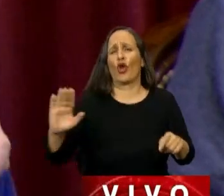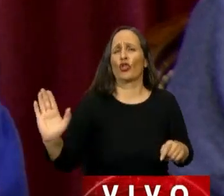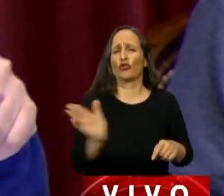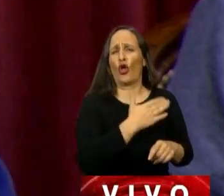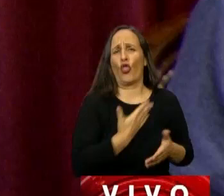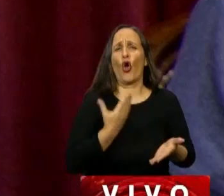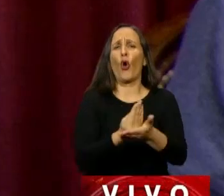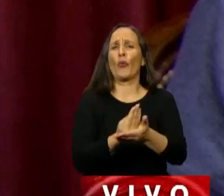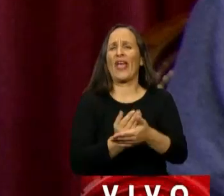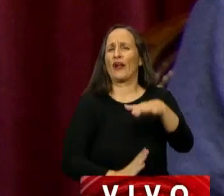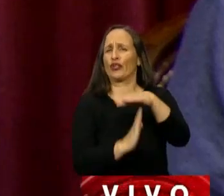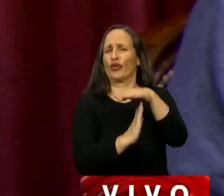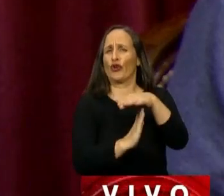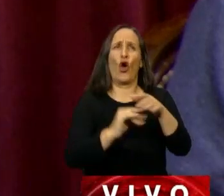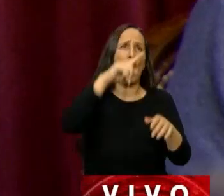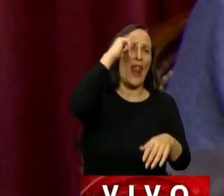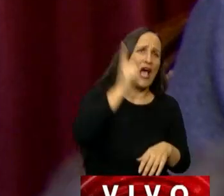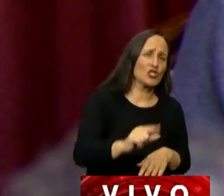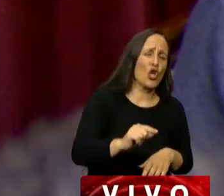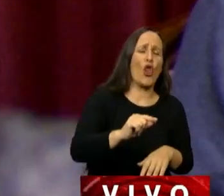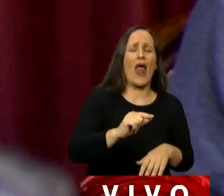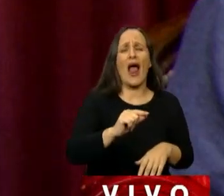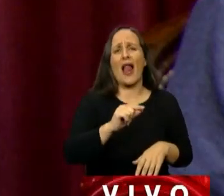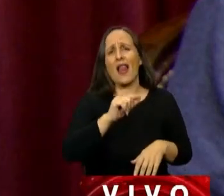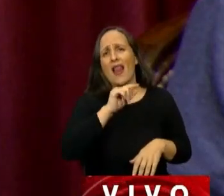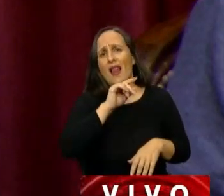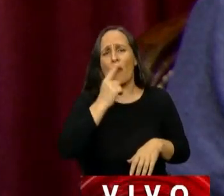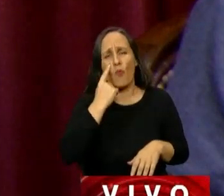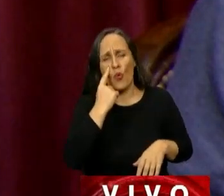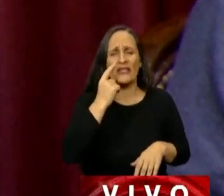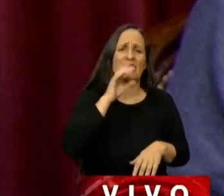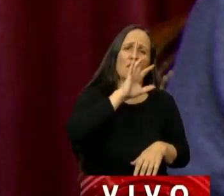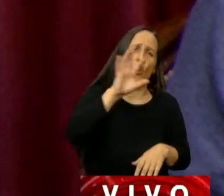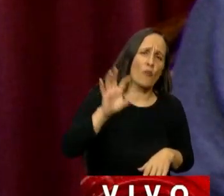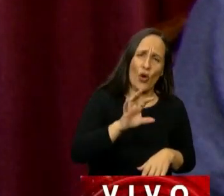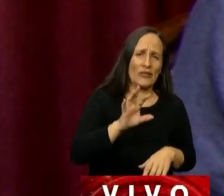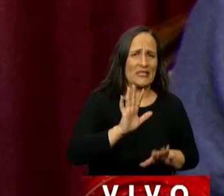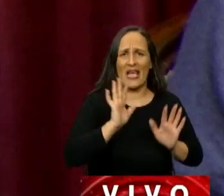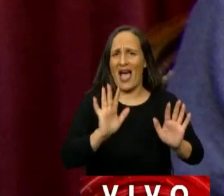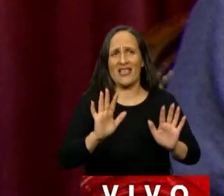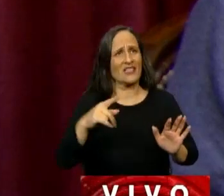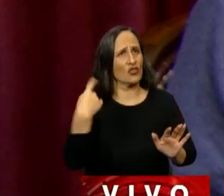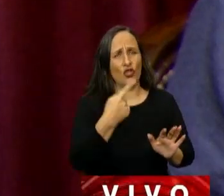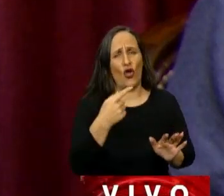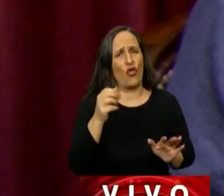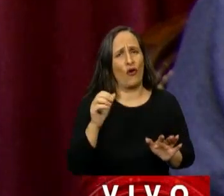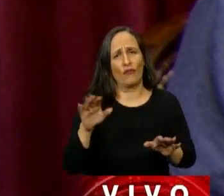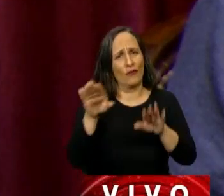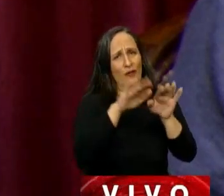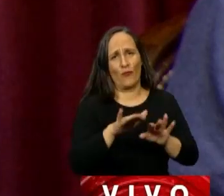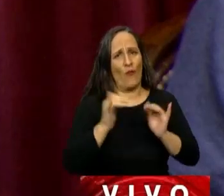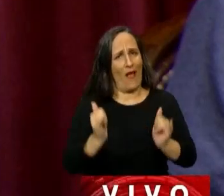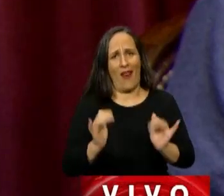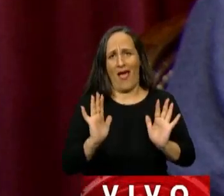que gobiernan tanto a nivel nacional, como decía antes, como en los municipios y en las provincias. Entonces, también,